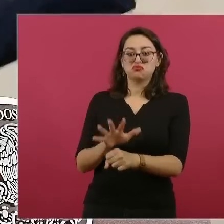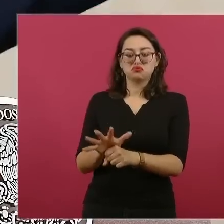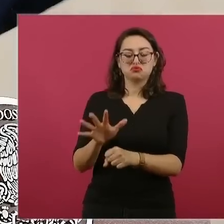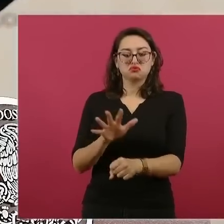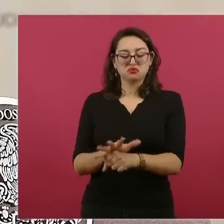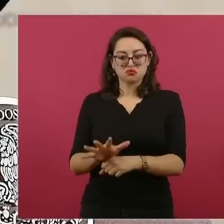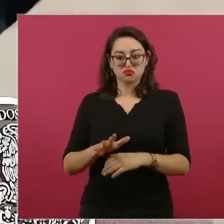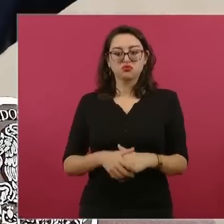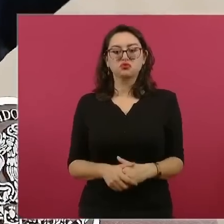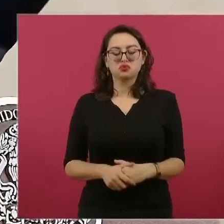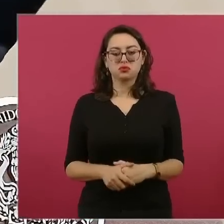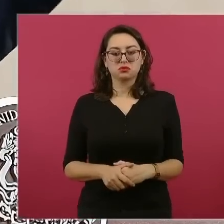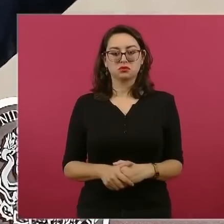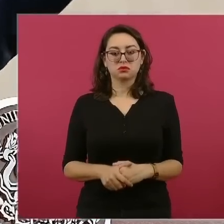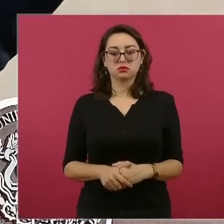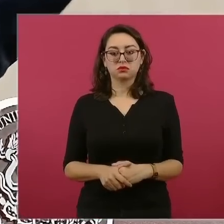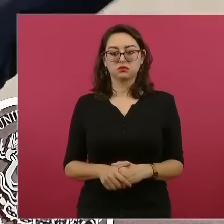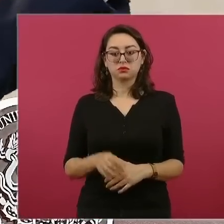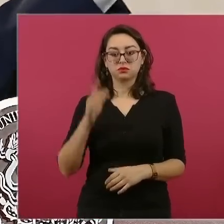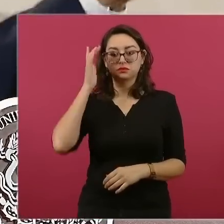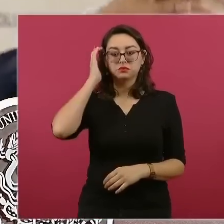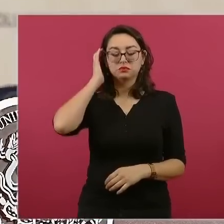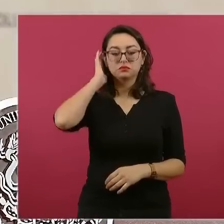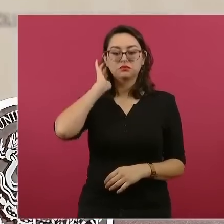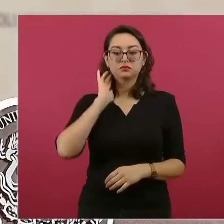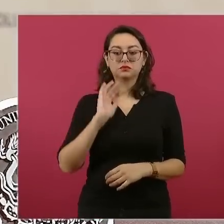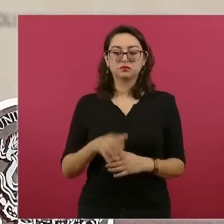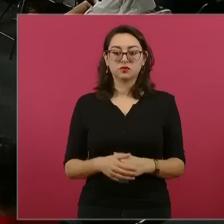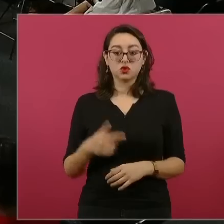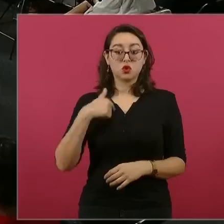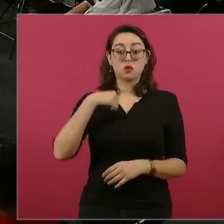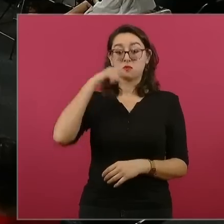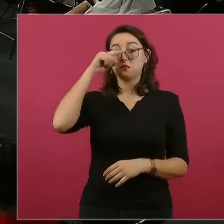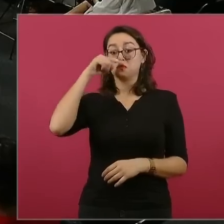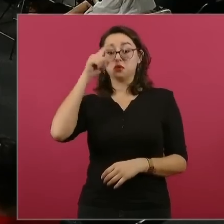Para no estarnos ensalzando.